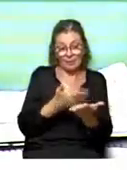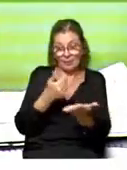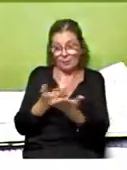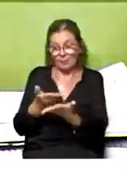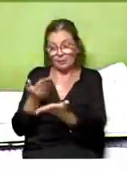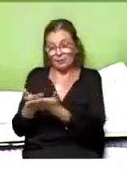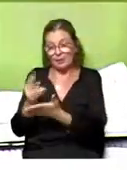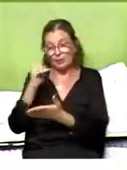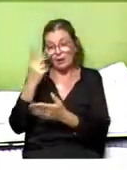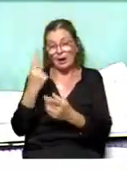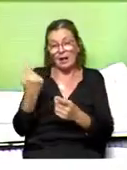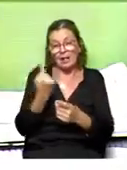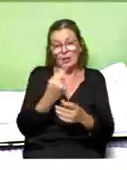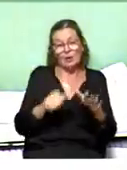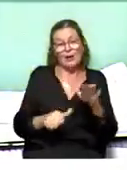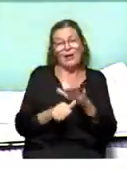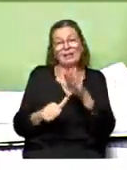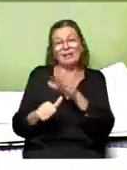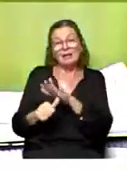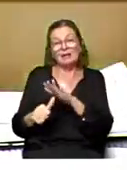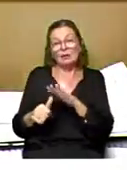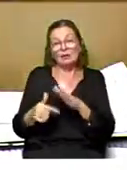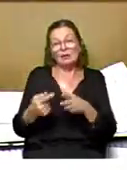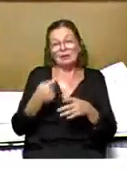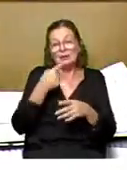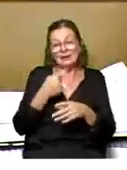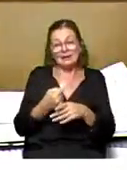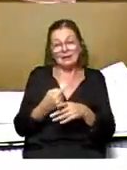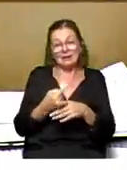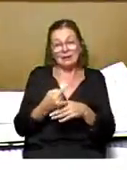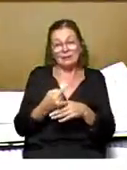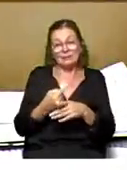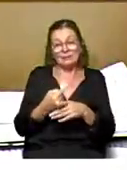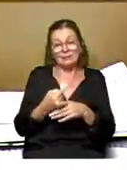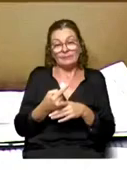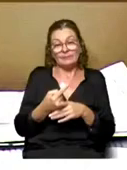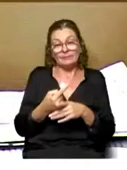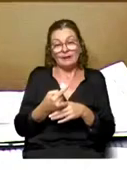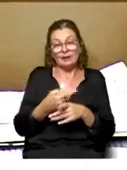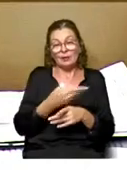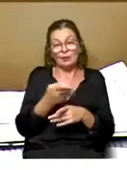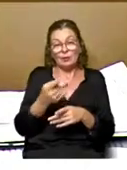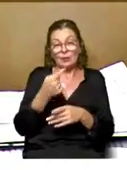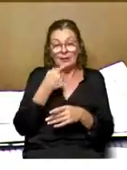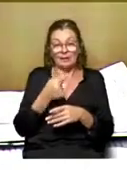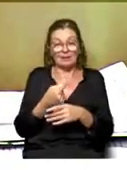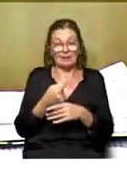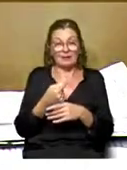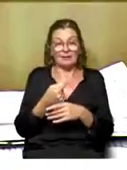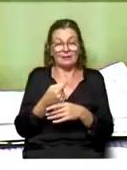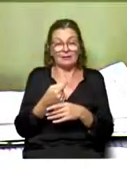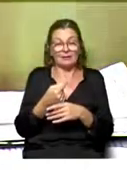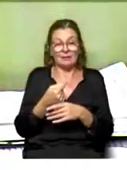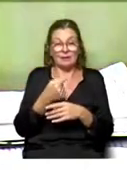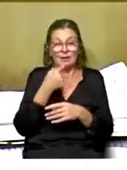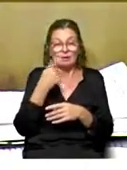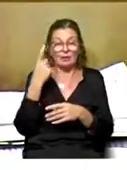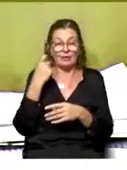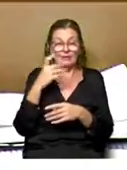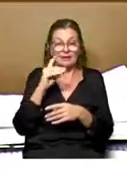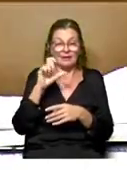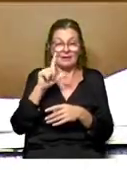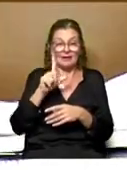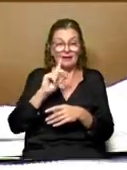Uruguay, y cada uno de los candidatos ha sido diciendo que ninguno va a decir lo que dijo ayer Álvaro